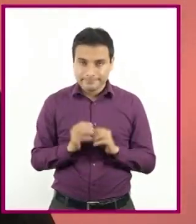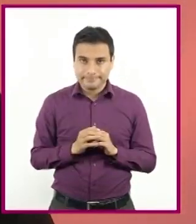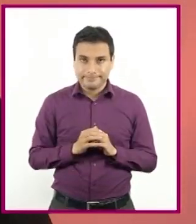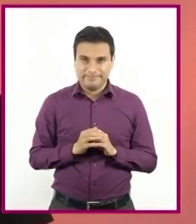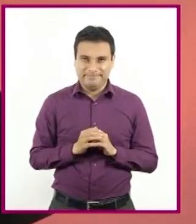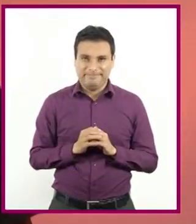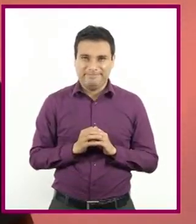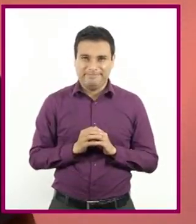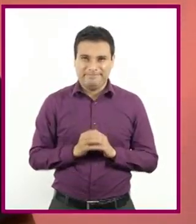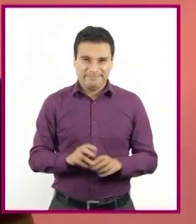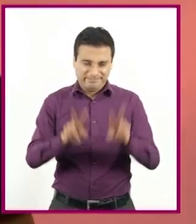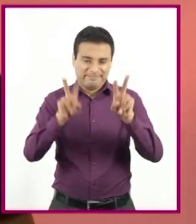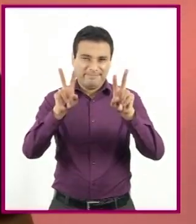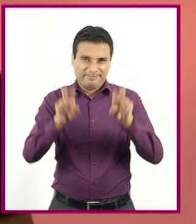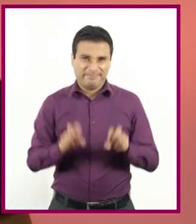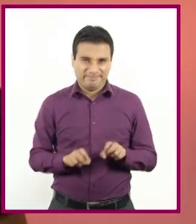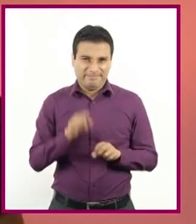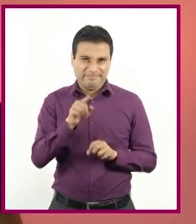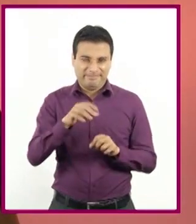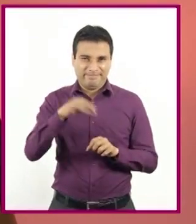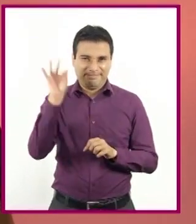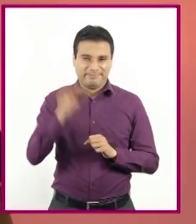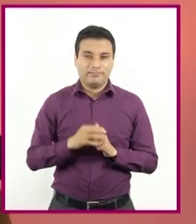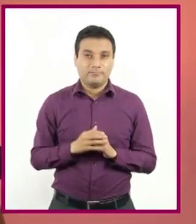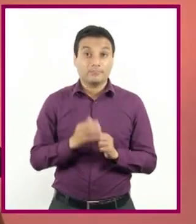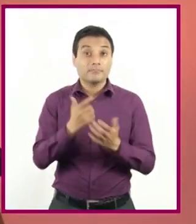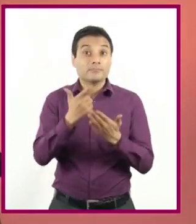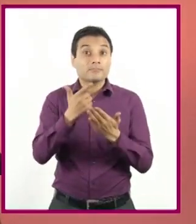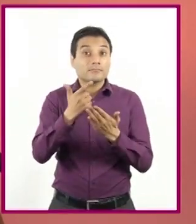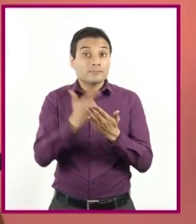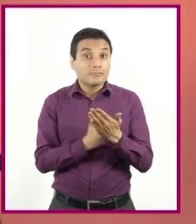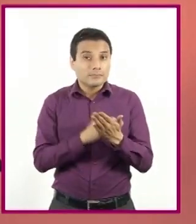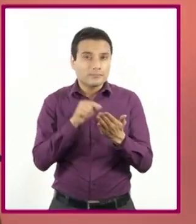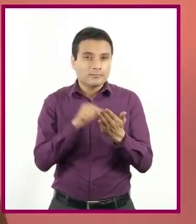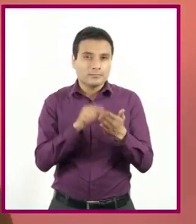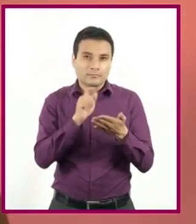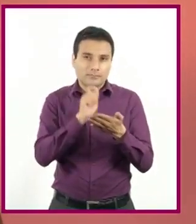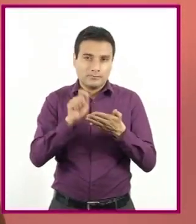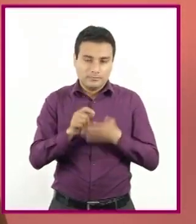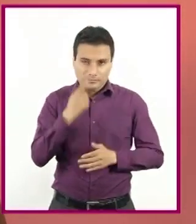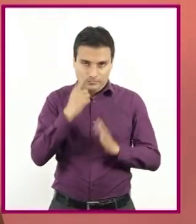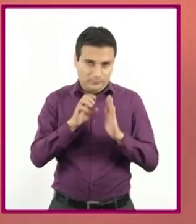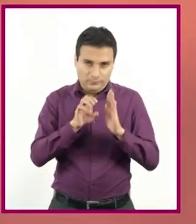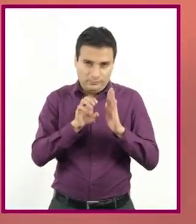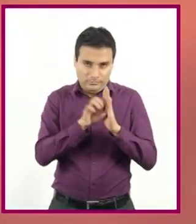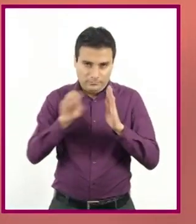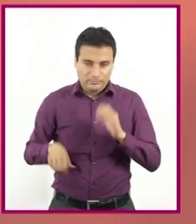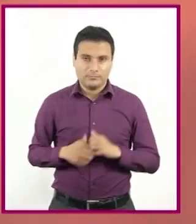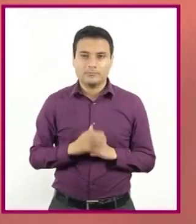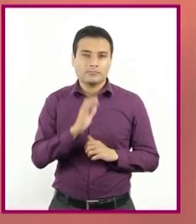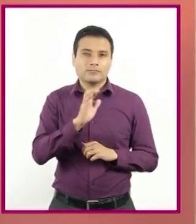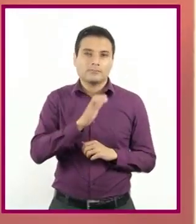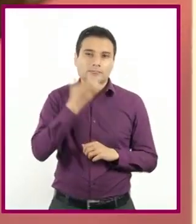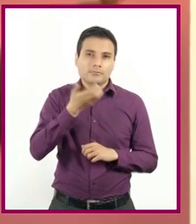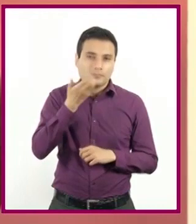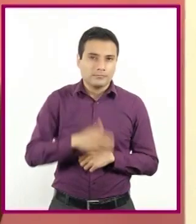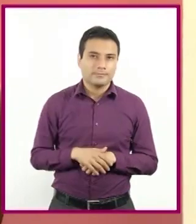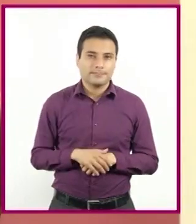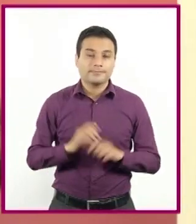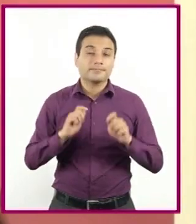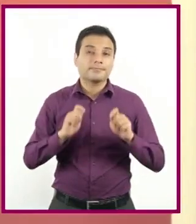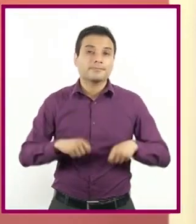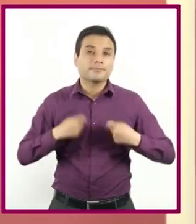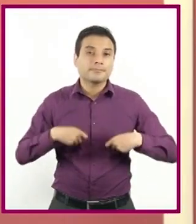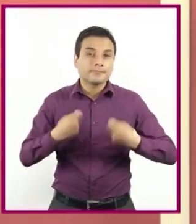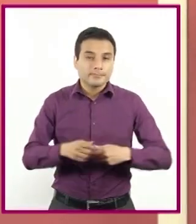subtemas del programa? En la lista podíamos haber escrito lo siguiente: costumbres,